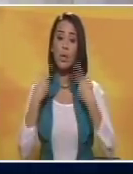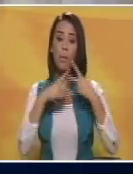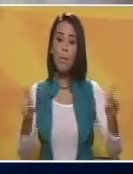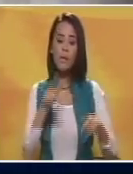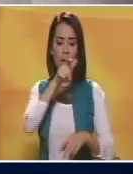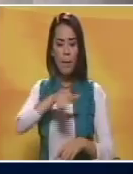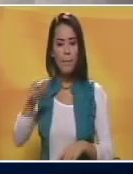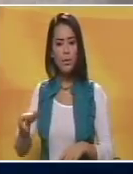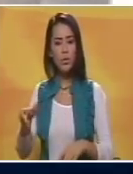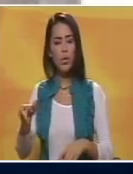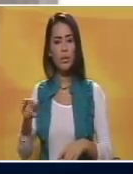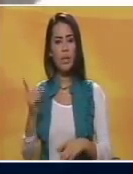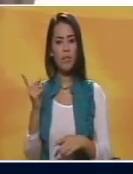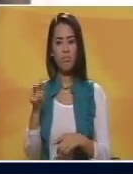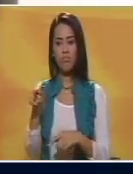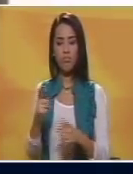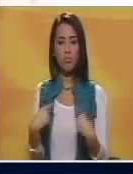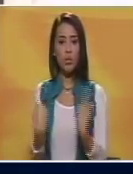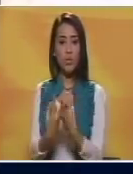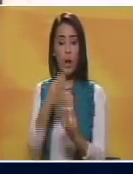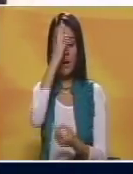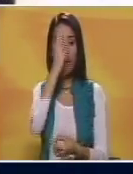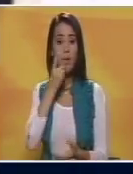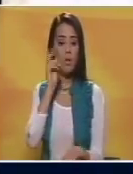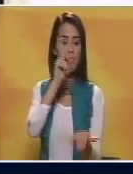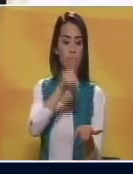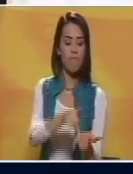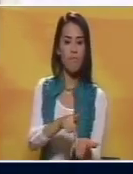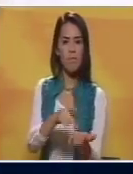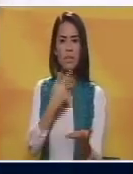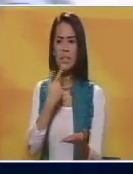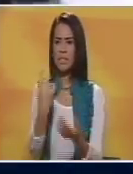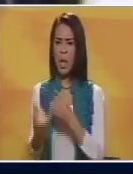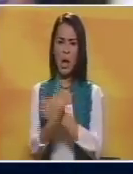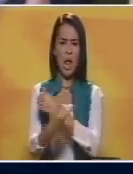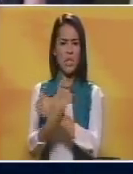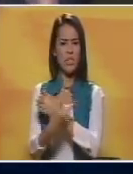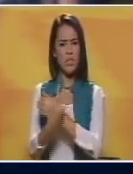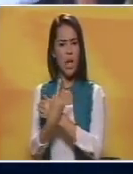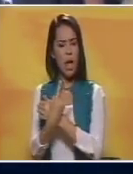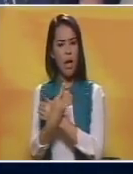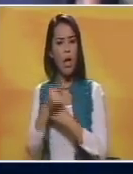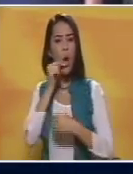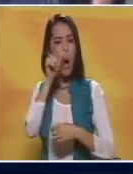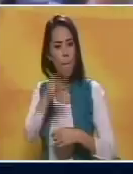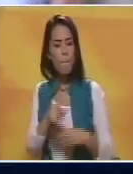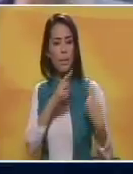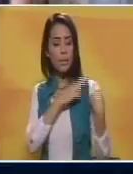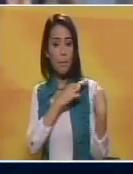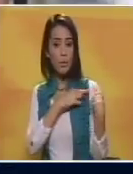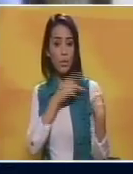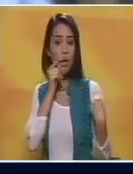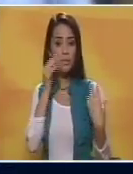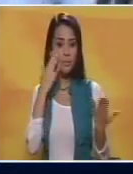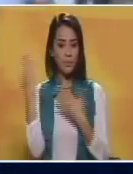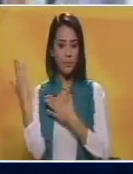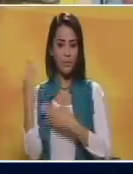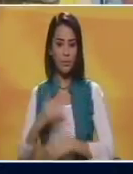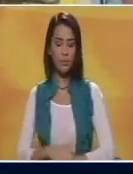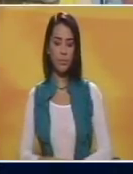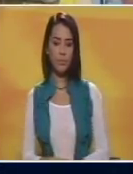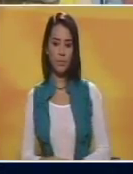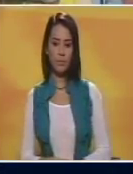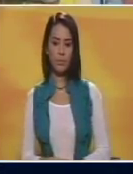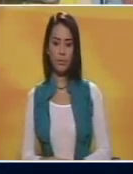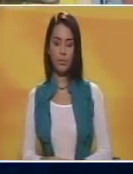víctimas supuestamente eran traídas al país con falsas promesas de trabajo por el propietario del negocio identificado como Jarvis Guerrero